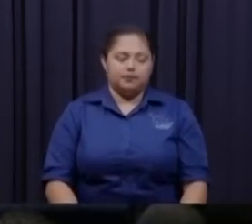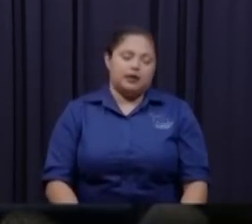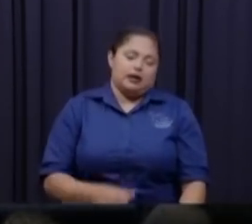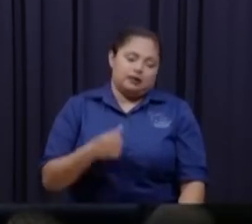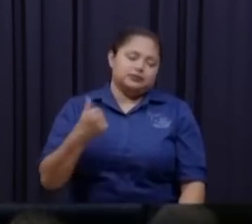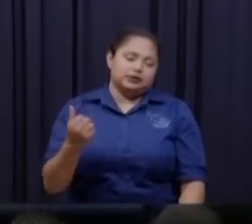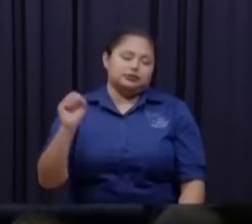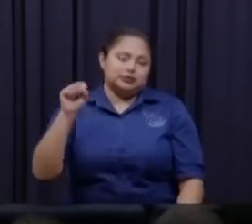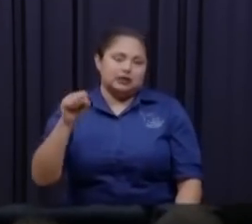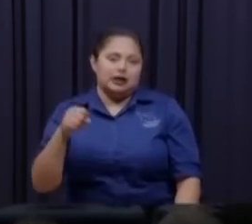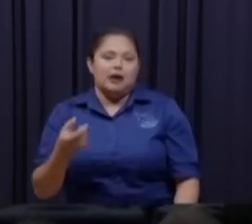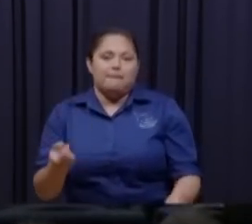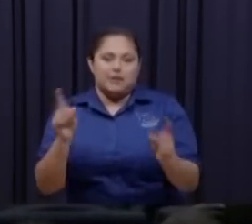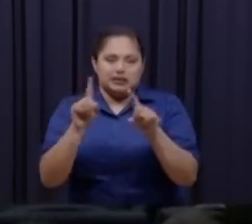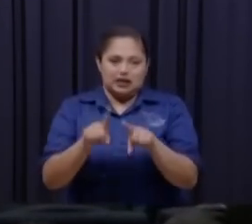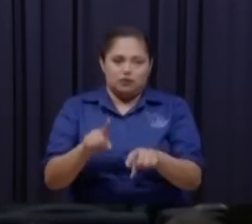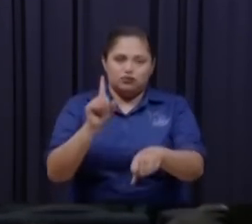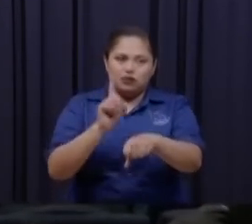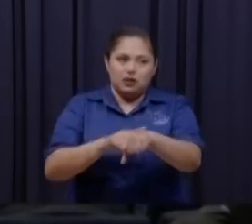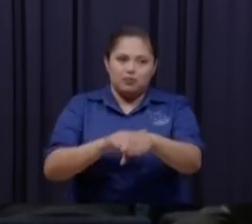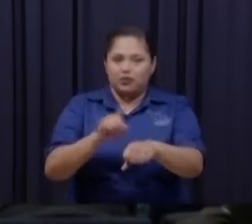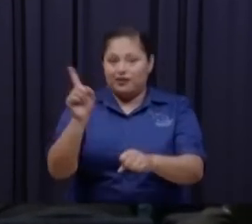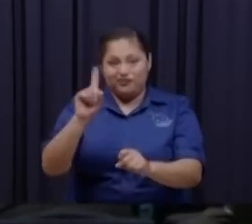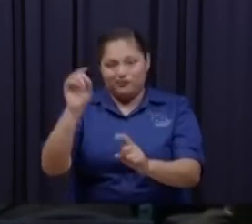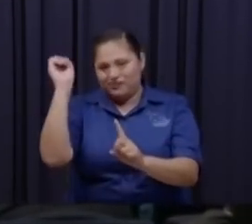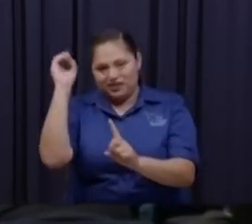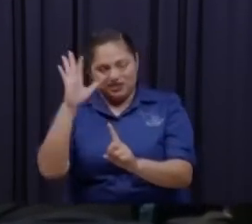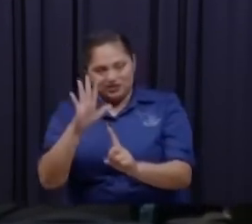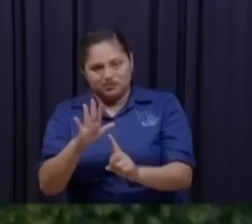Claro que va a pasar por un periodo de no bendición,